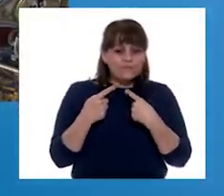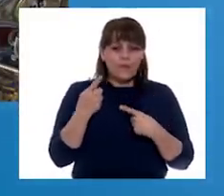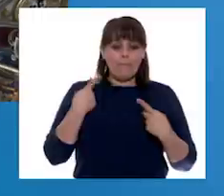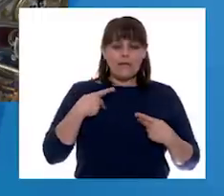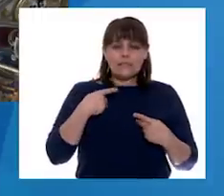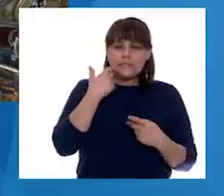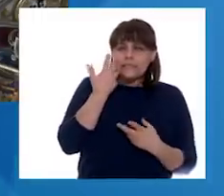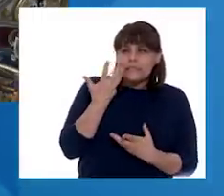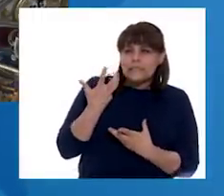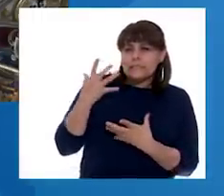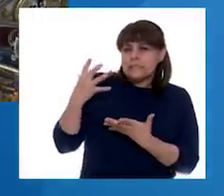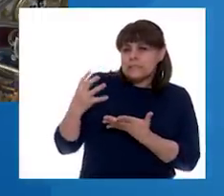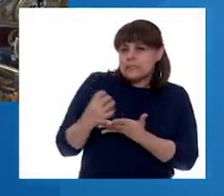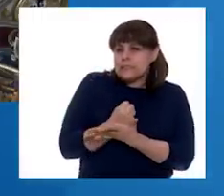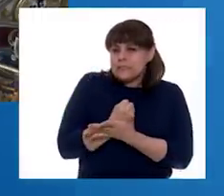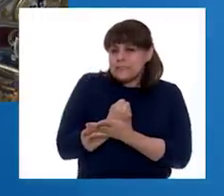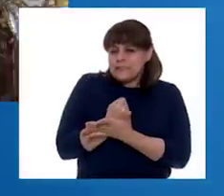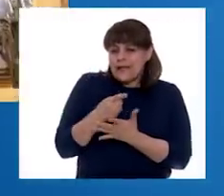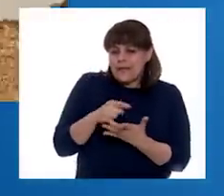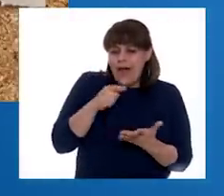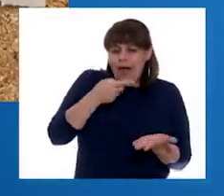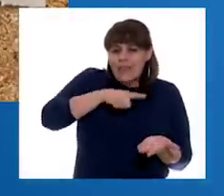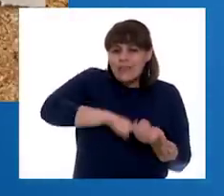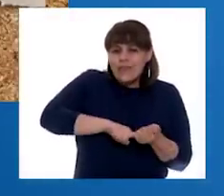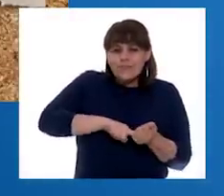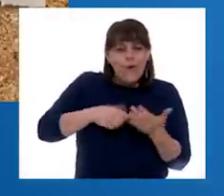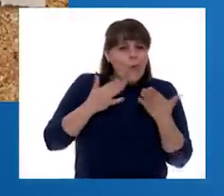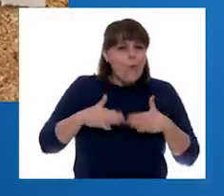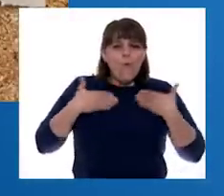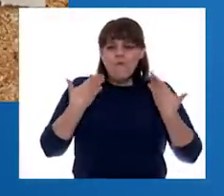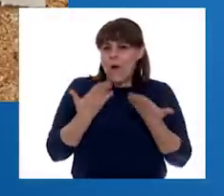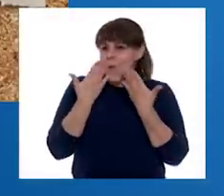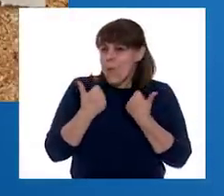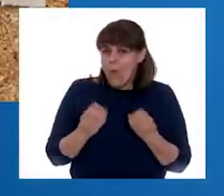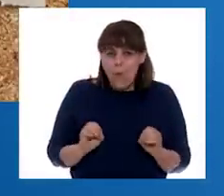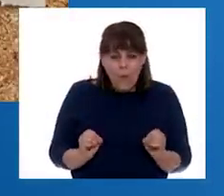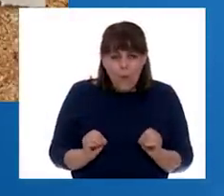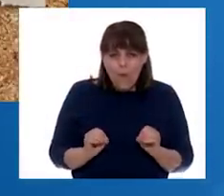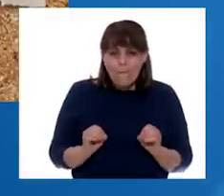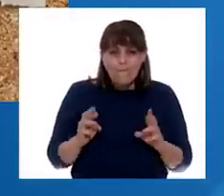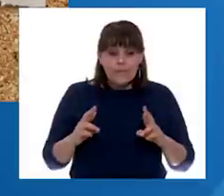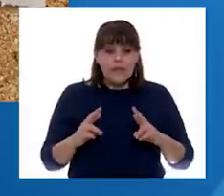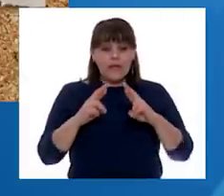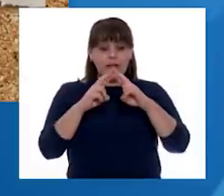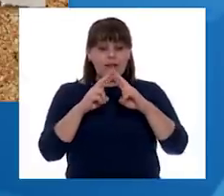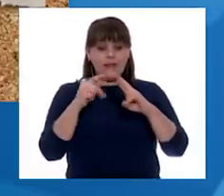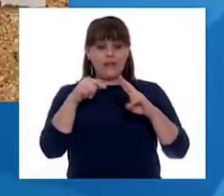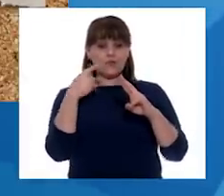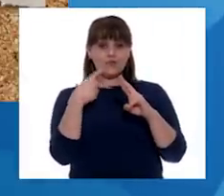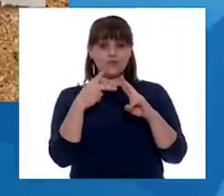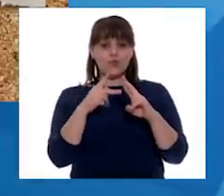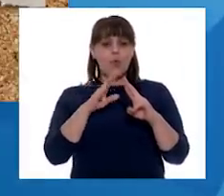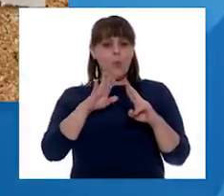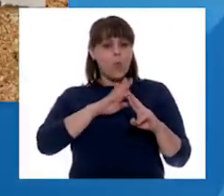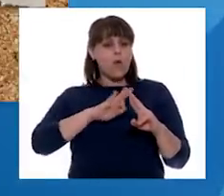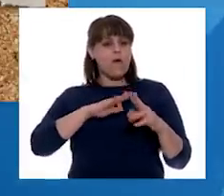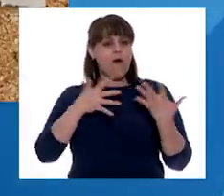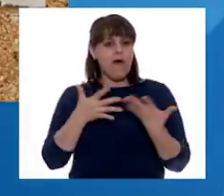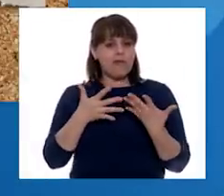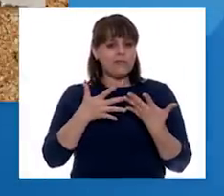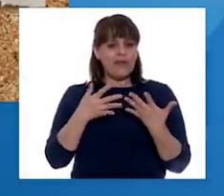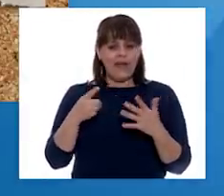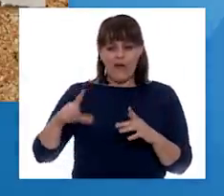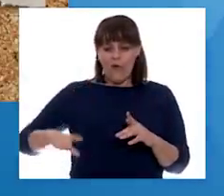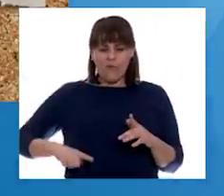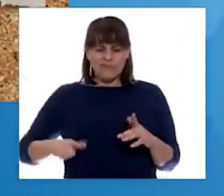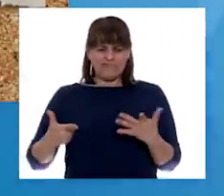poder, provocando desconfianza en sus gobiernos. Sin mencionar que los privilegios de la iglesia incomodaban al gobierno. Se creía que destinando